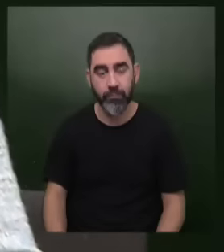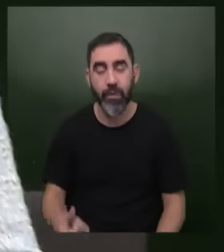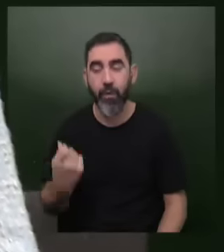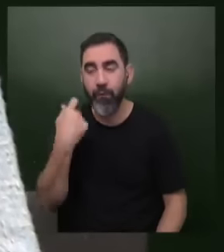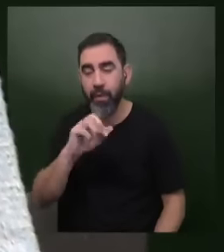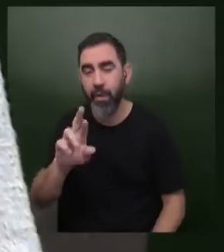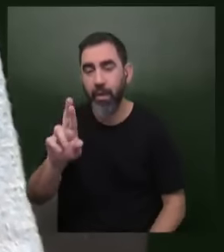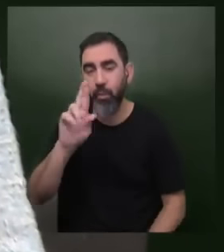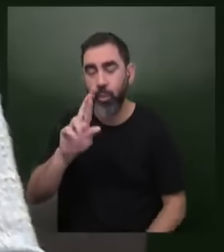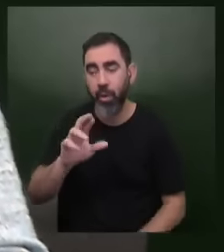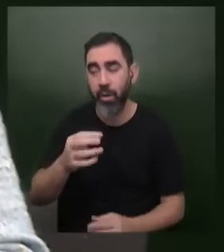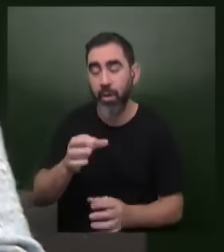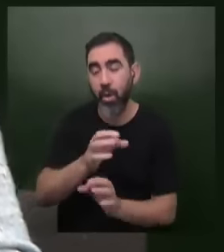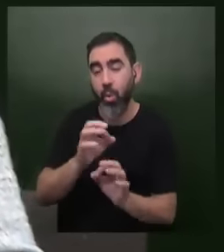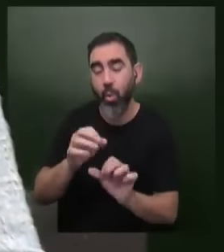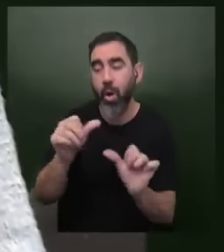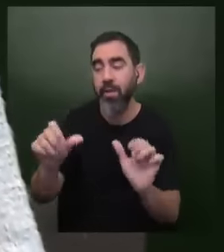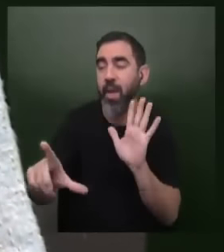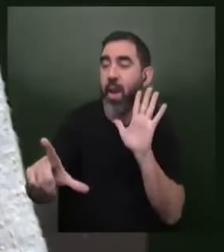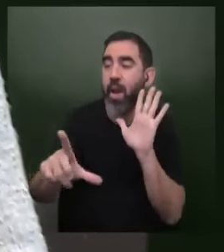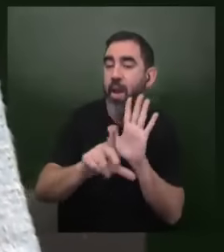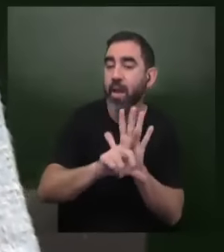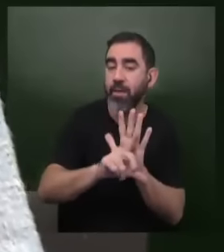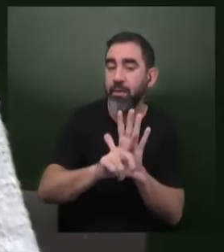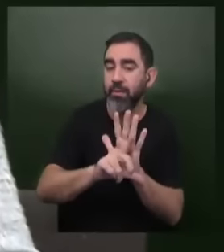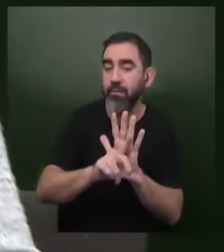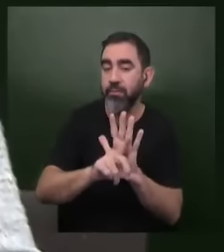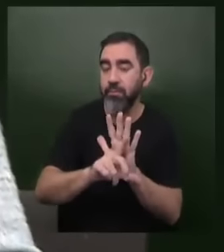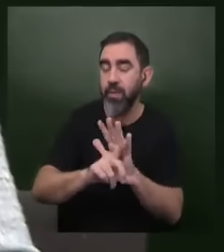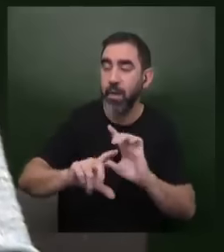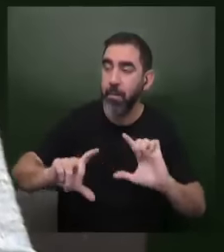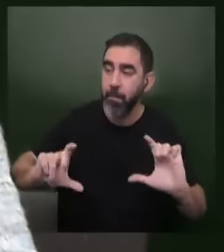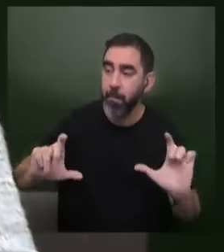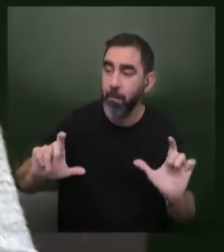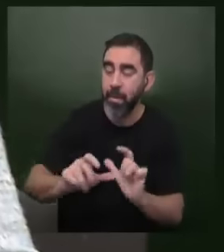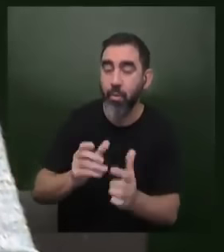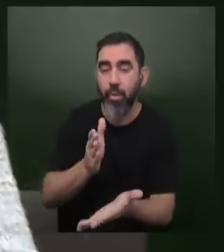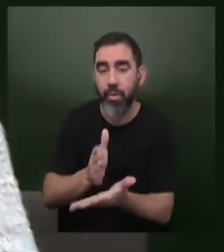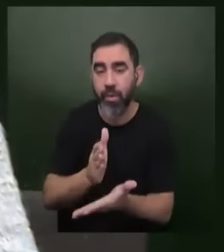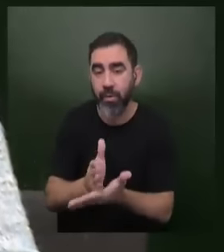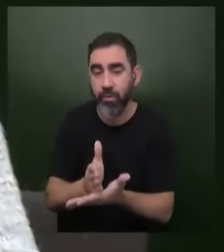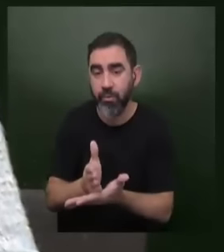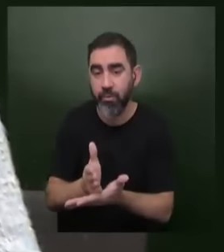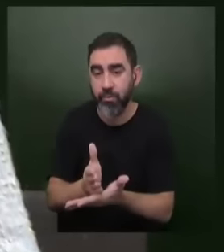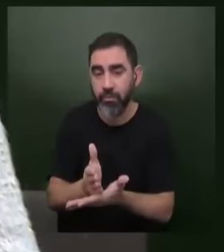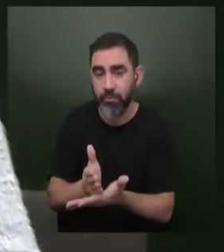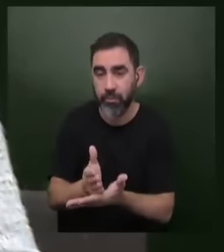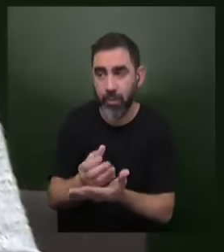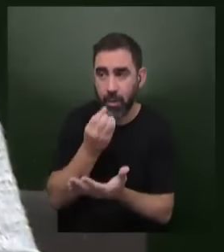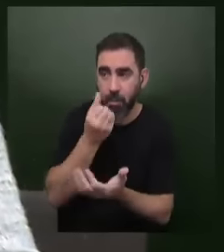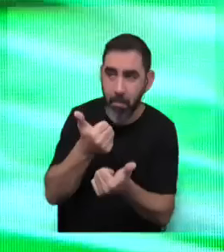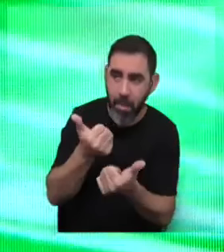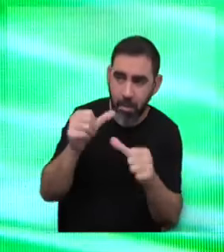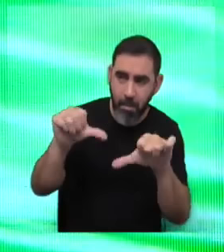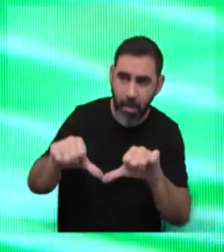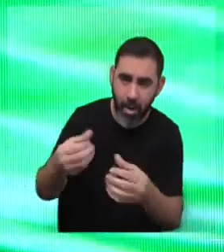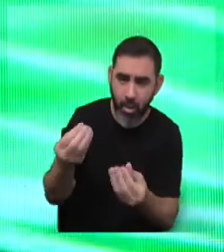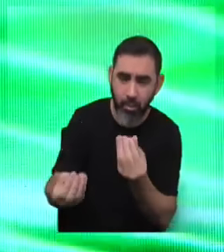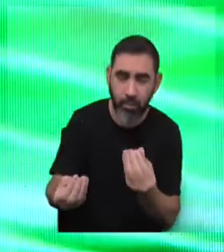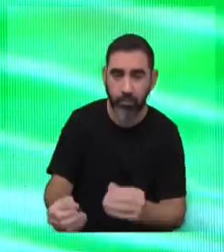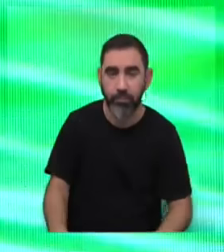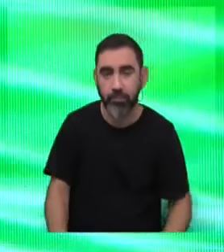respuestas o criminalizar o hacer leyes para reducir o restringir esos derechos va por el buen camino